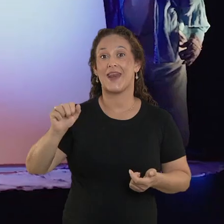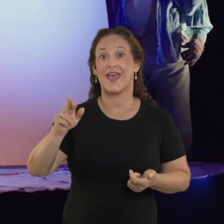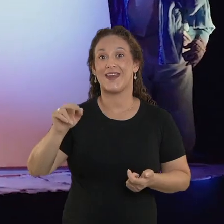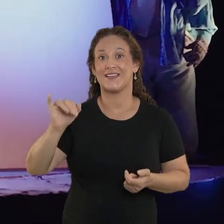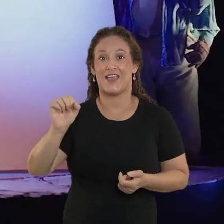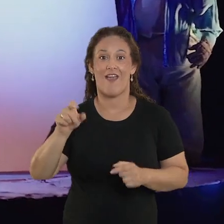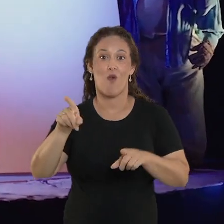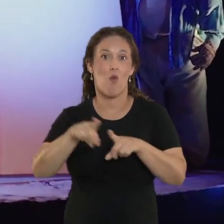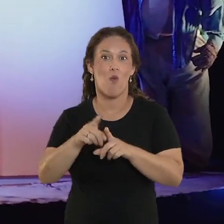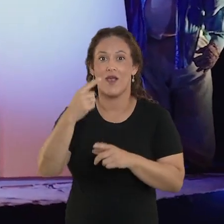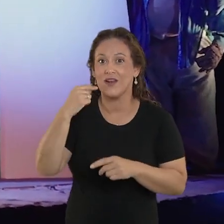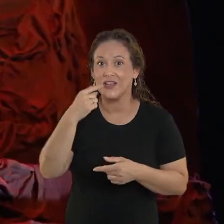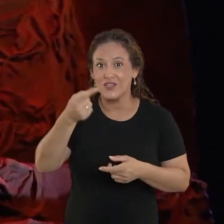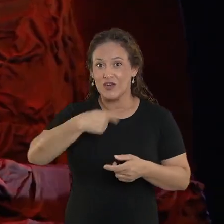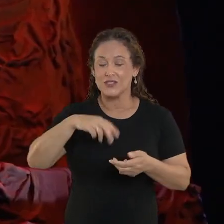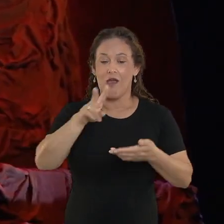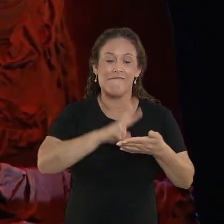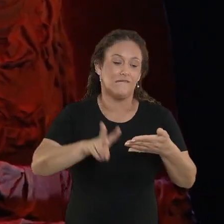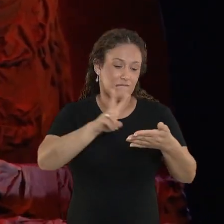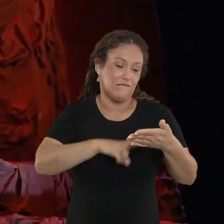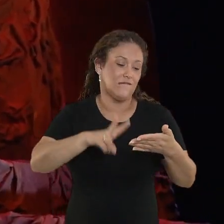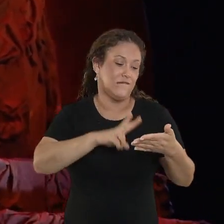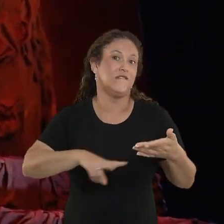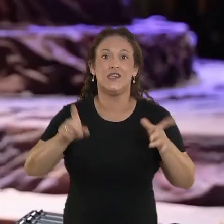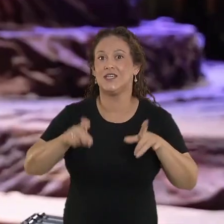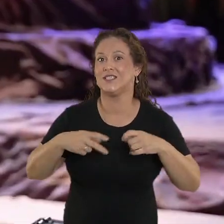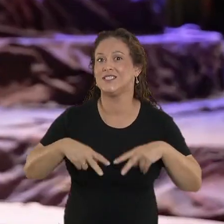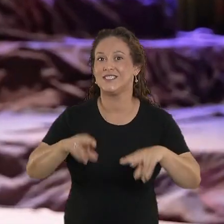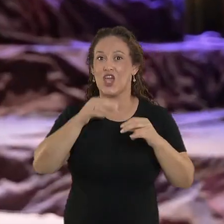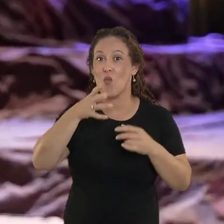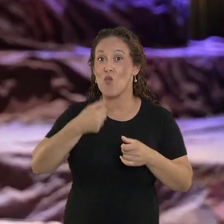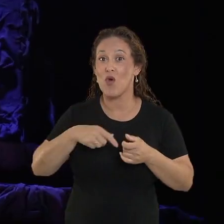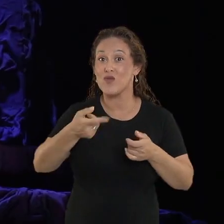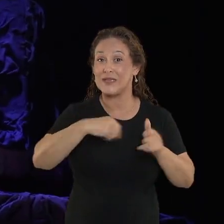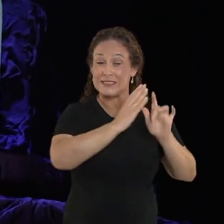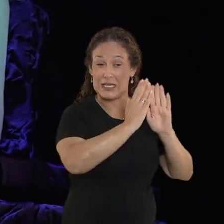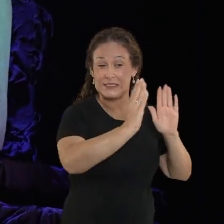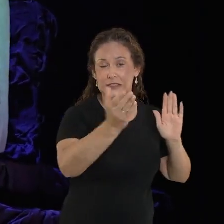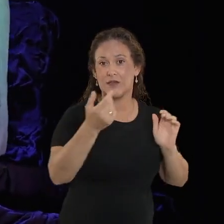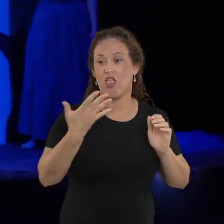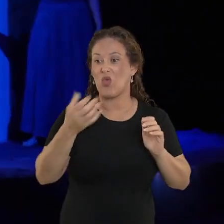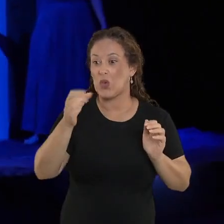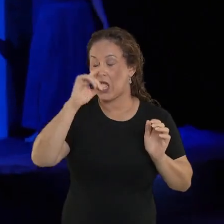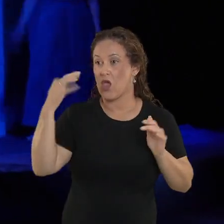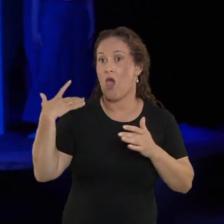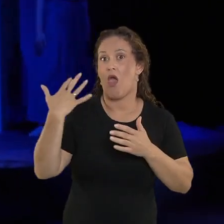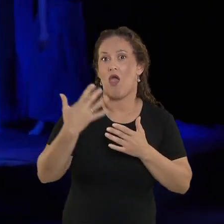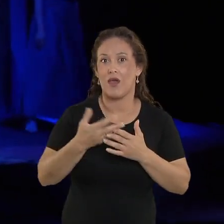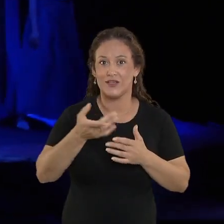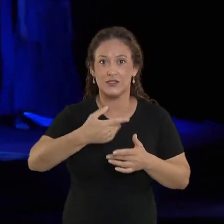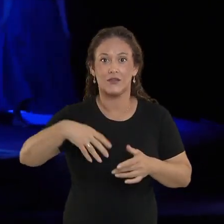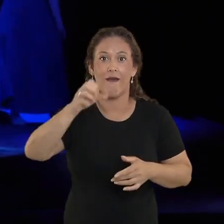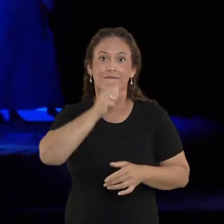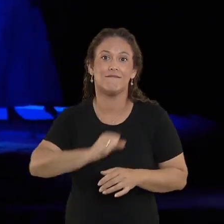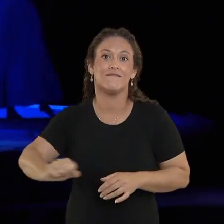¡Ay, Mararía! Eres ese clásico que podríamos leer sin descanso. Llevas en nuestras estanterías más de 50